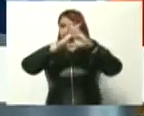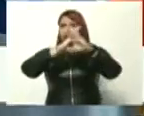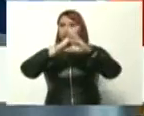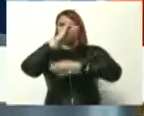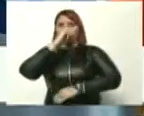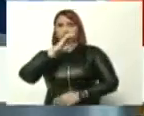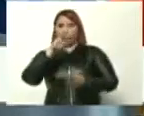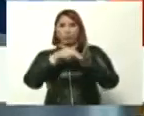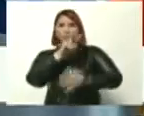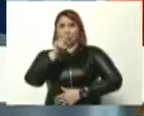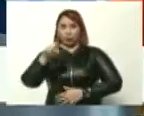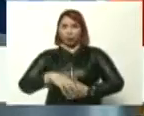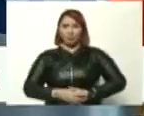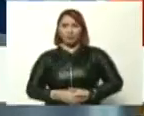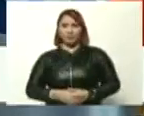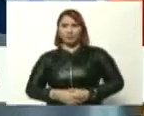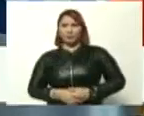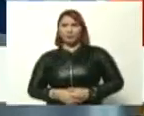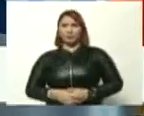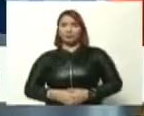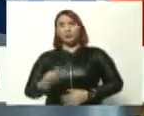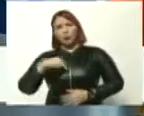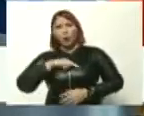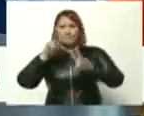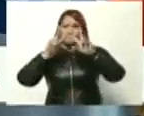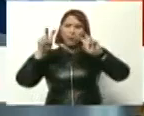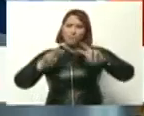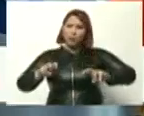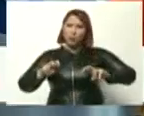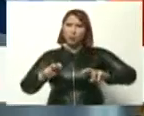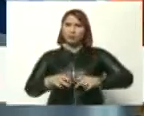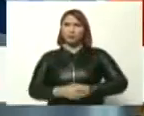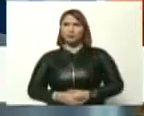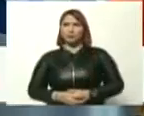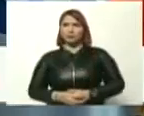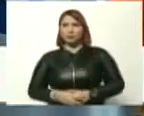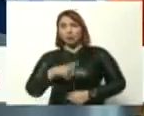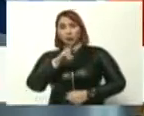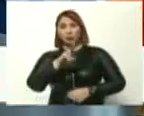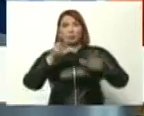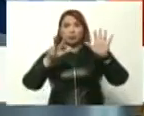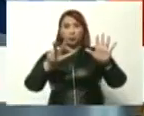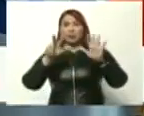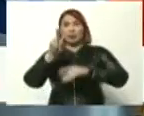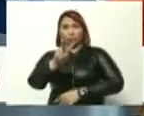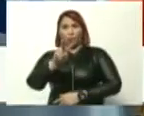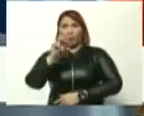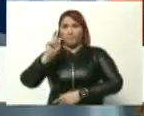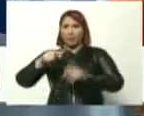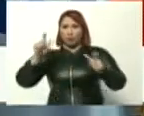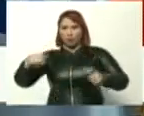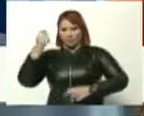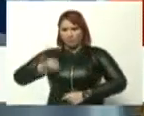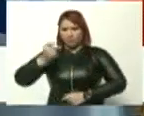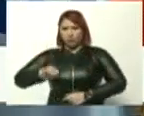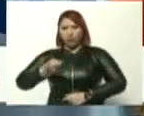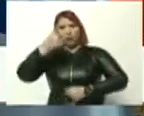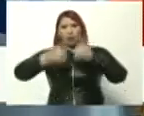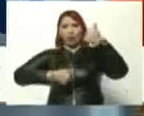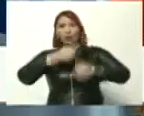hasta diciembre del año 2021, hemos investigado a 282 fiscales, de los cuales